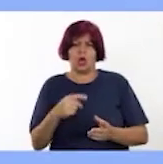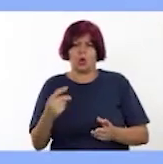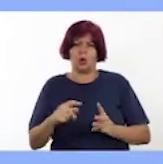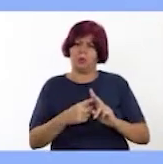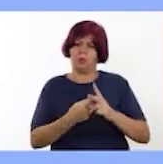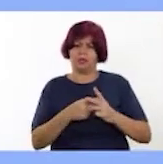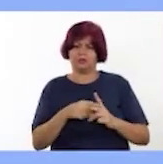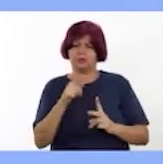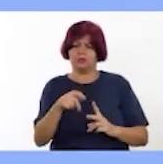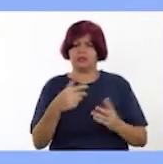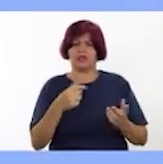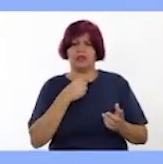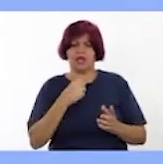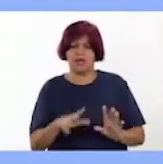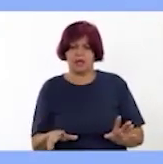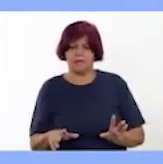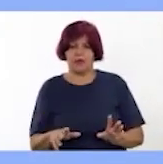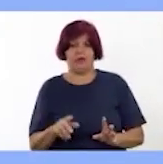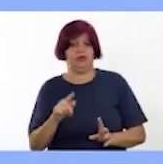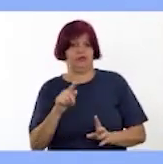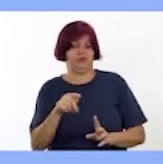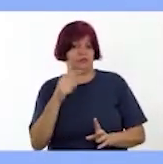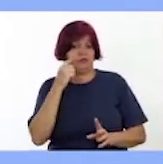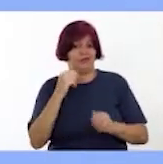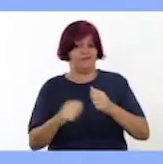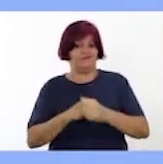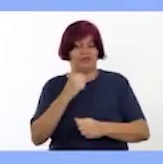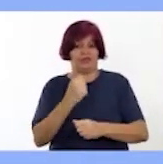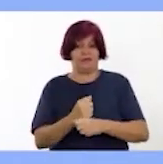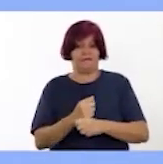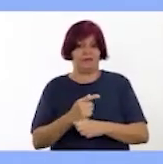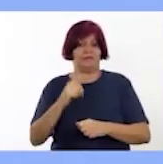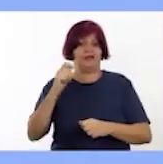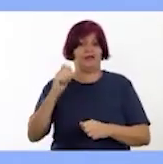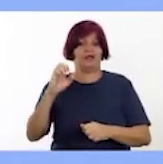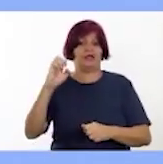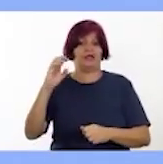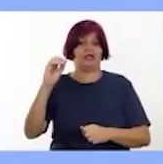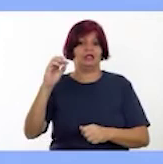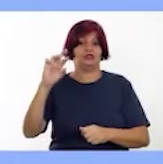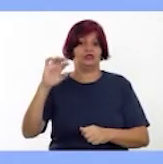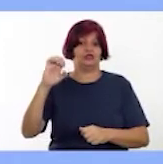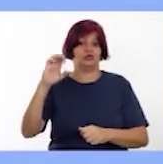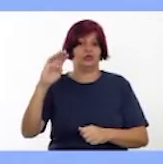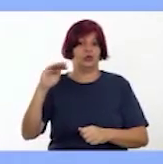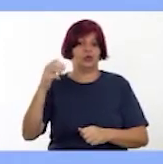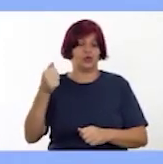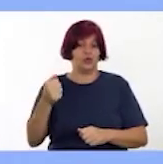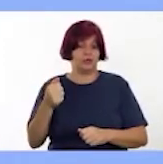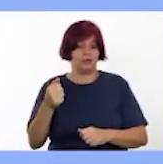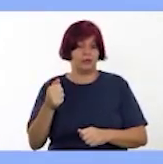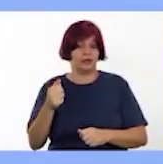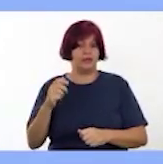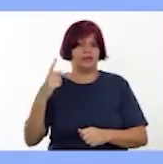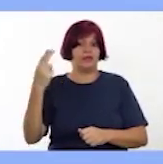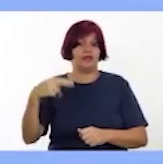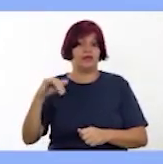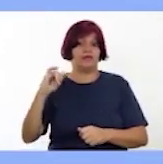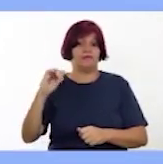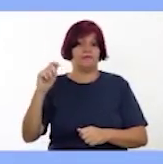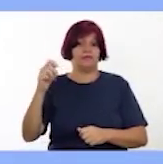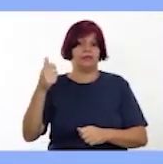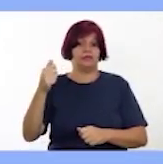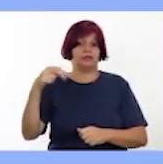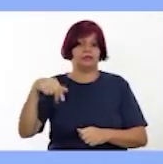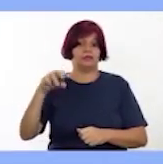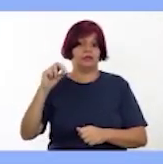resolver este ejercicio? Si ustedes van a aplicar el grupo de teorema de Pitágoras, van a encontrar que tienen limitaciones al aplicar cualquiera de las